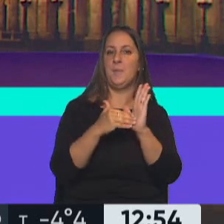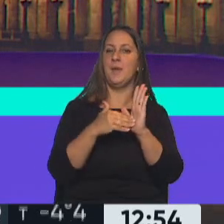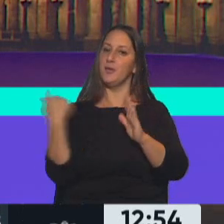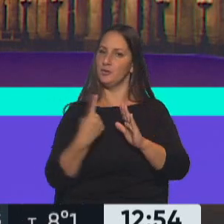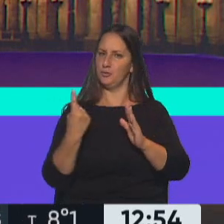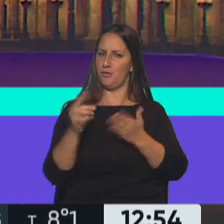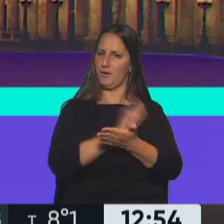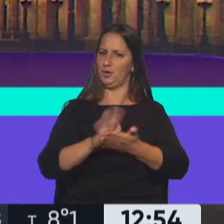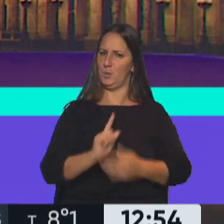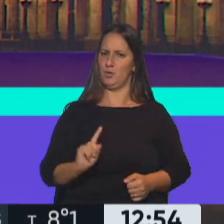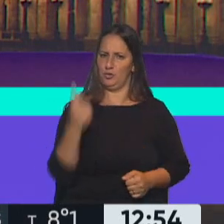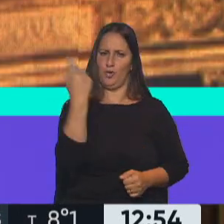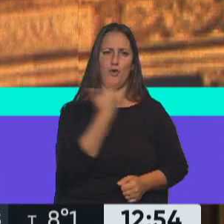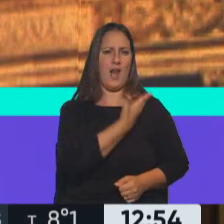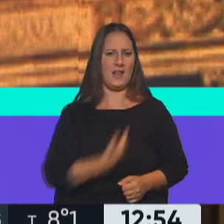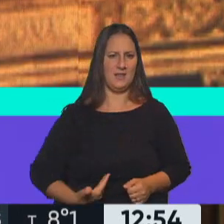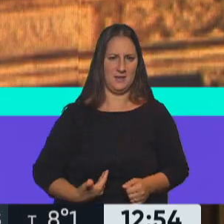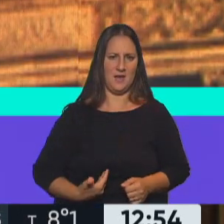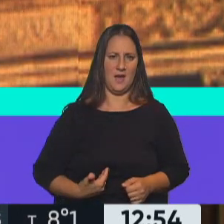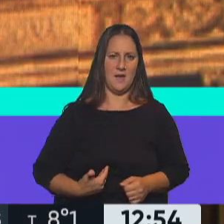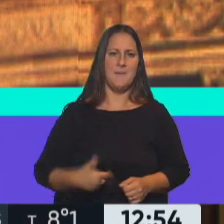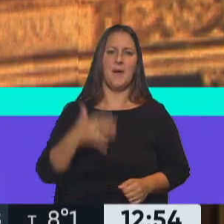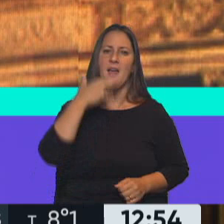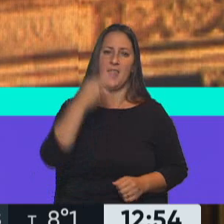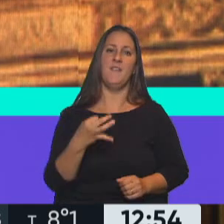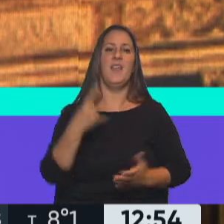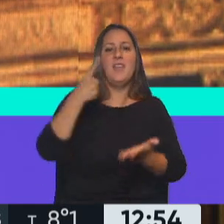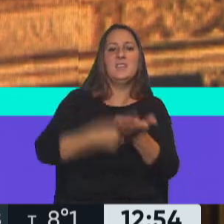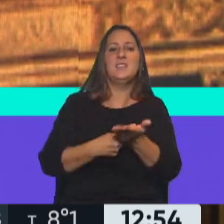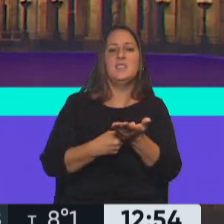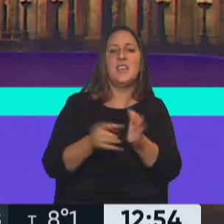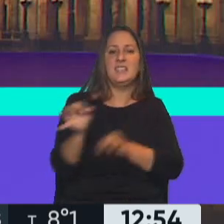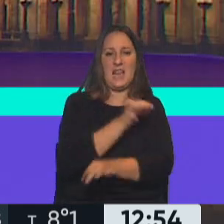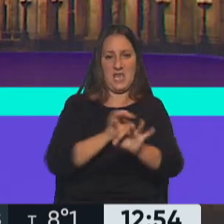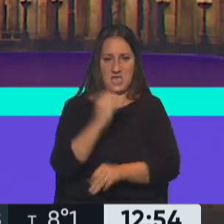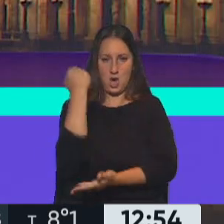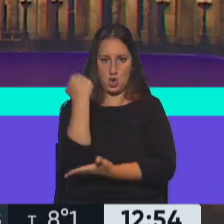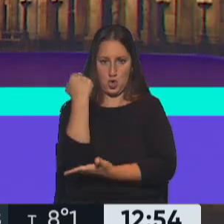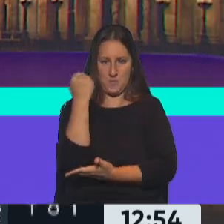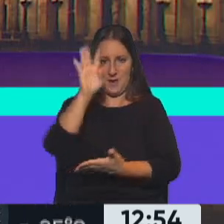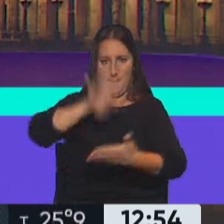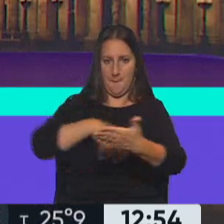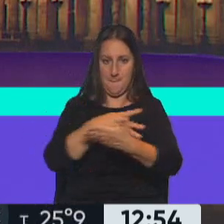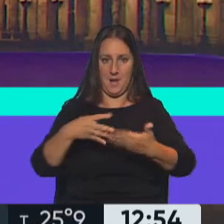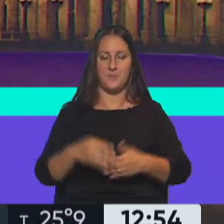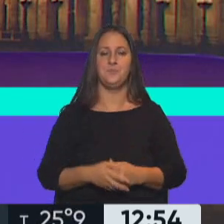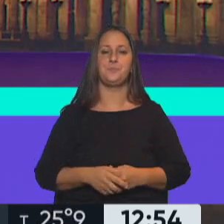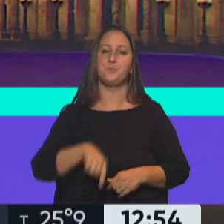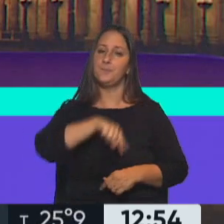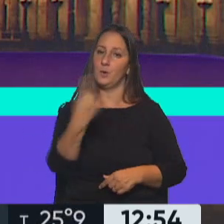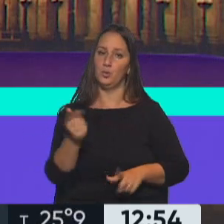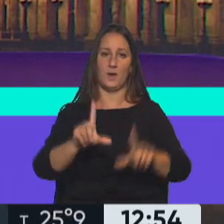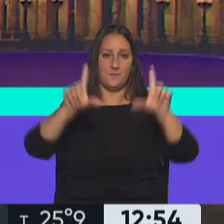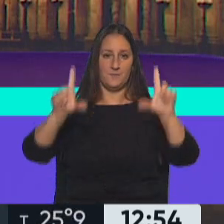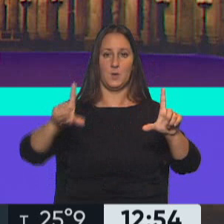tengamos como país para poder definir de verdad nuestro plan económico. Y avancemos a otra más, es